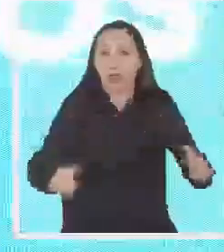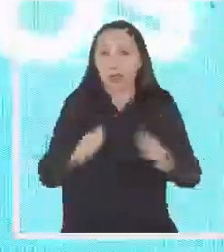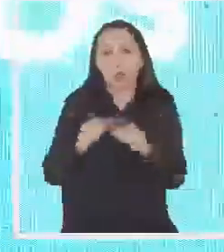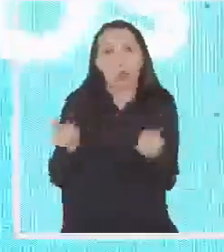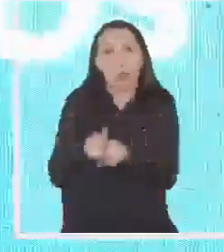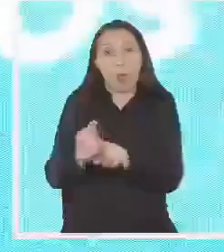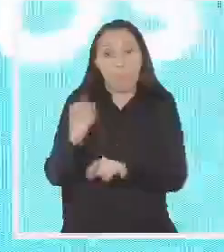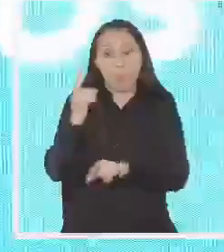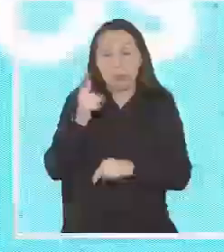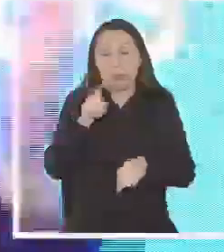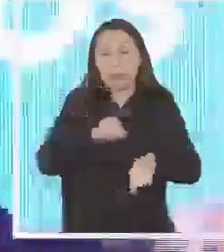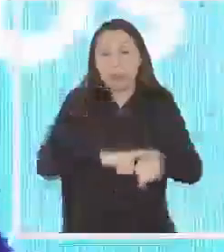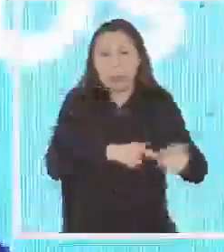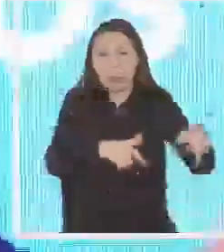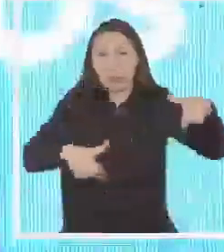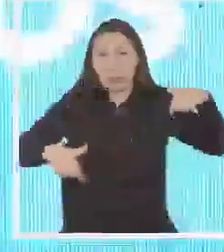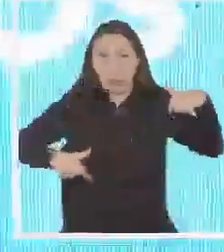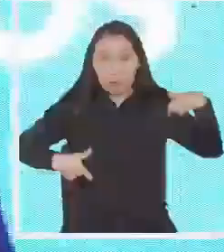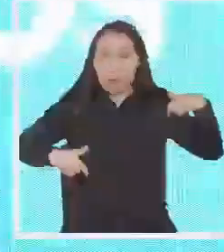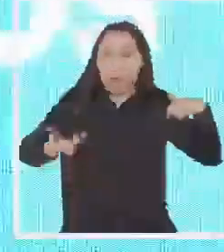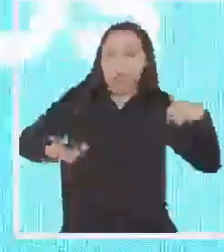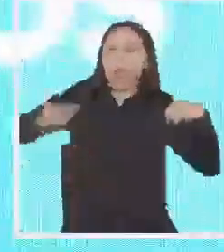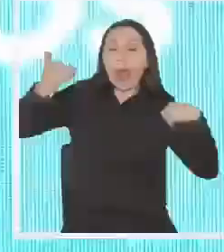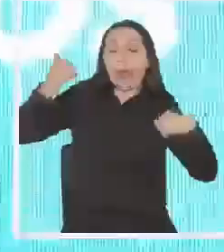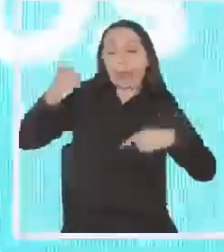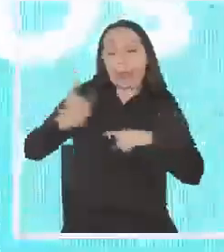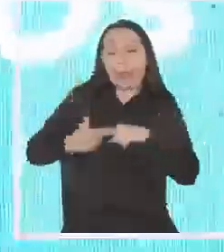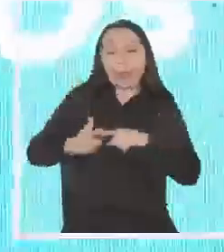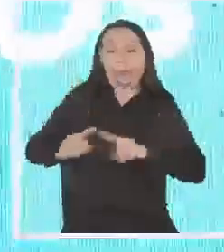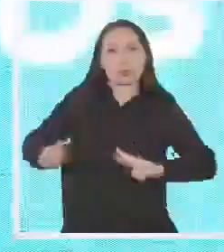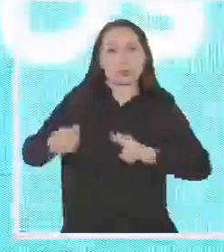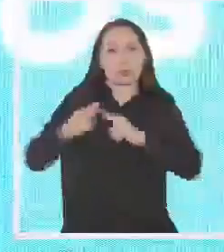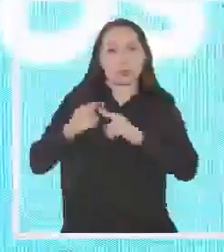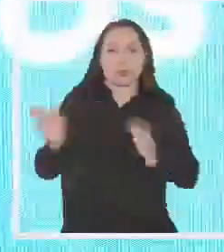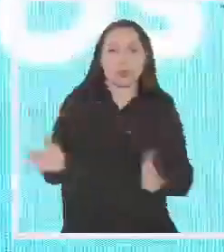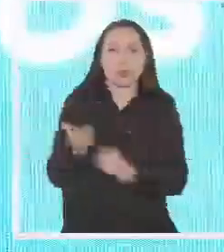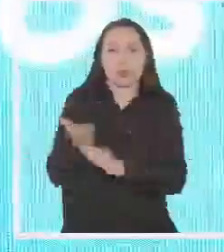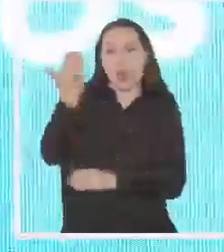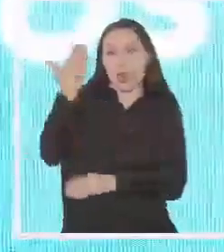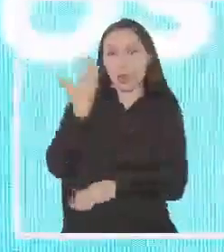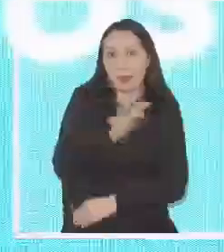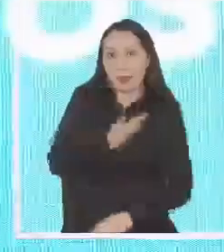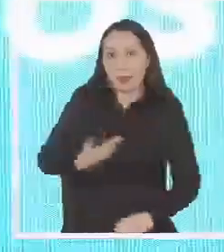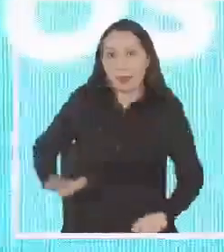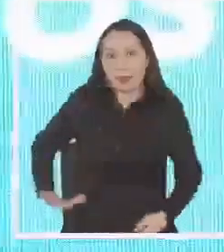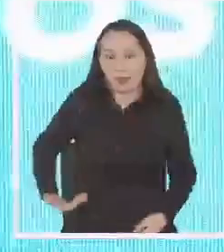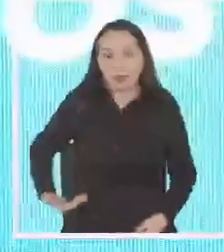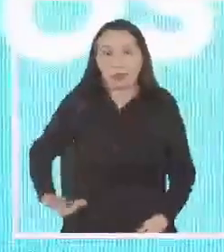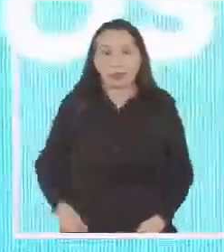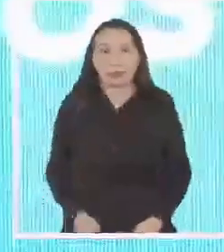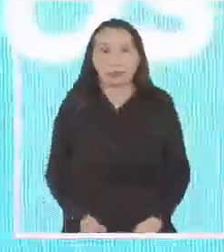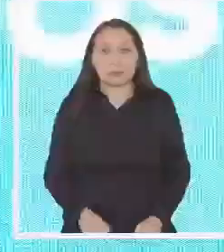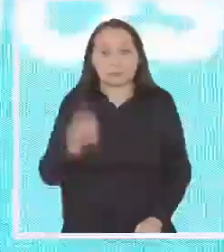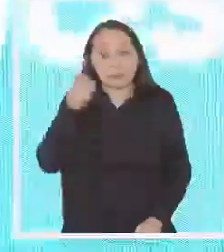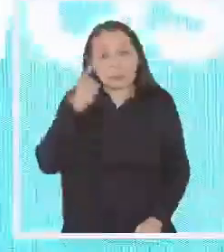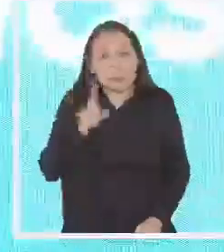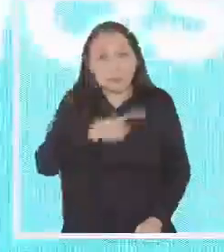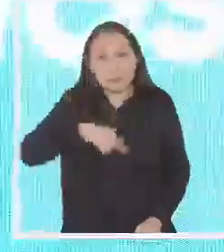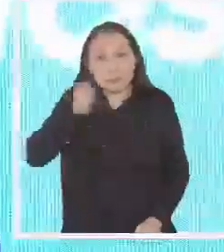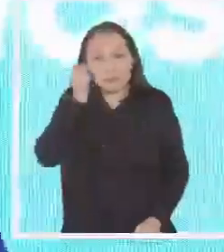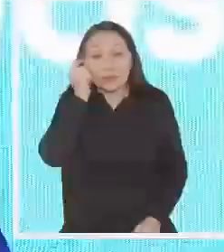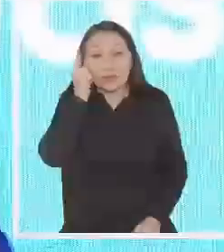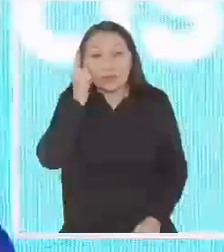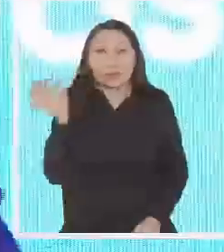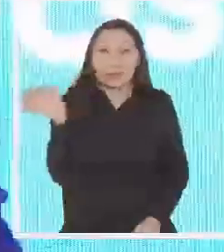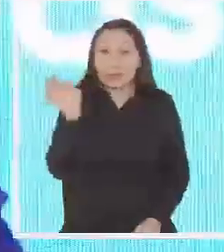en este primer periodo venían justamente de la construcción y el impulso de antes. Pero sabemos, como bien dice